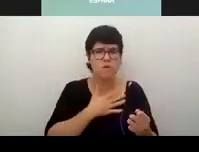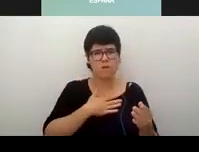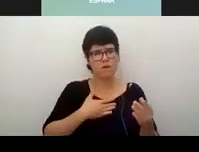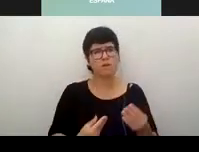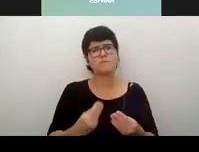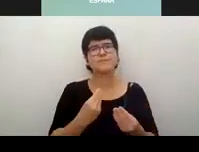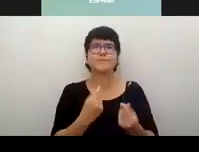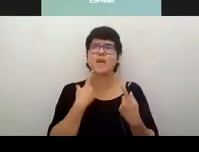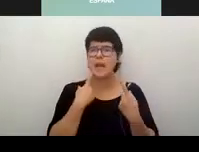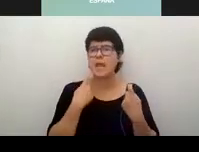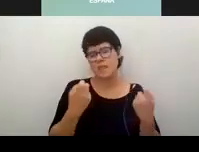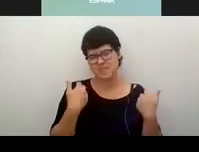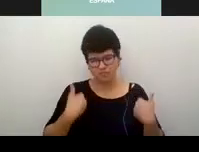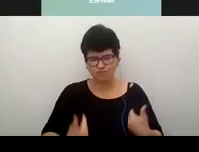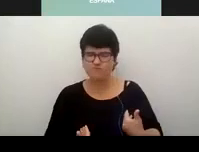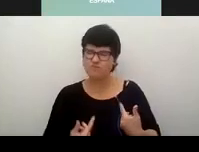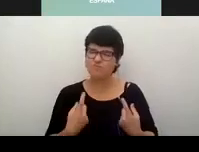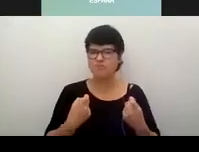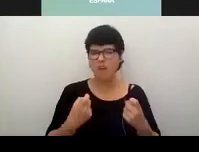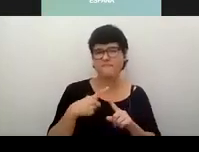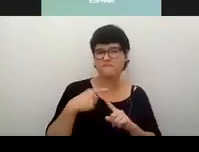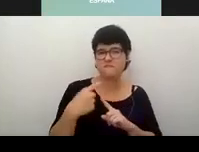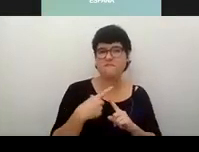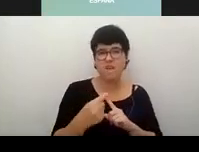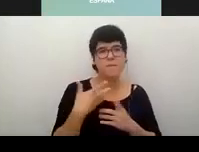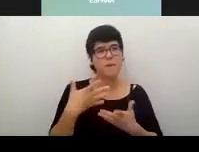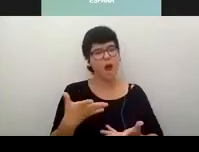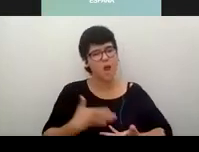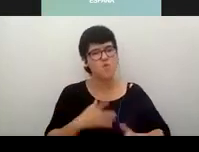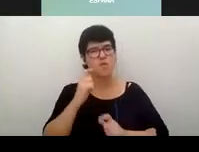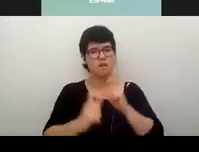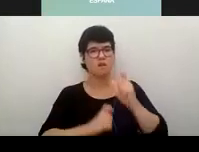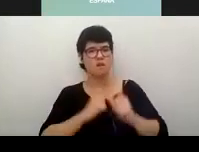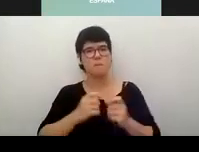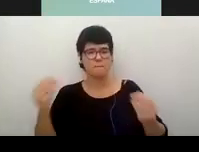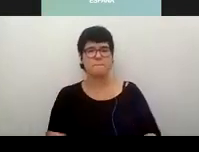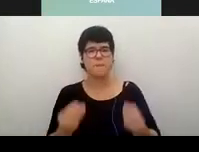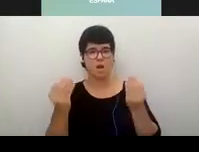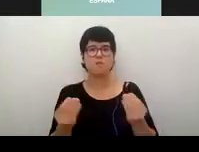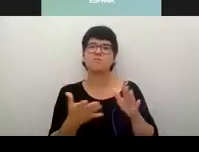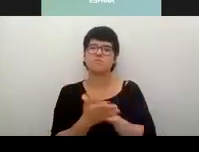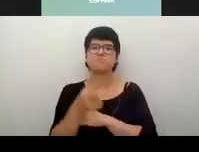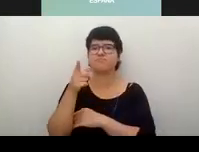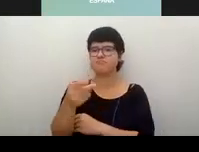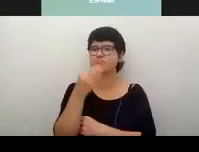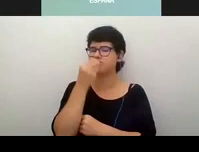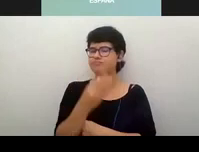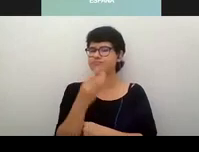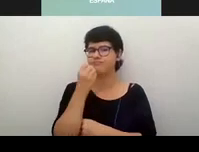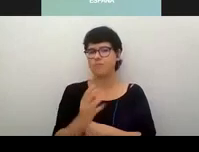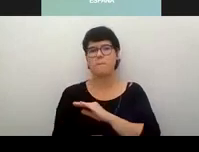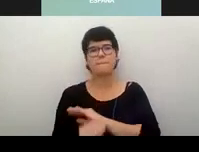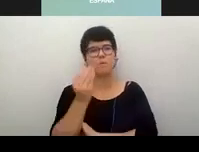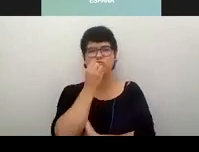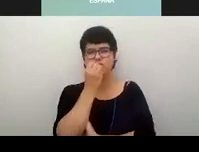que os puede ayudar a regenerar una microbiota más adecuada, el Fiberbus es un muy buen producto.